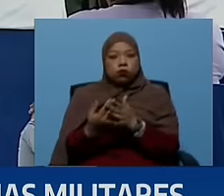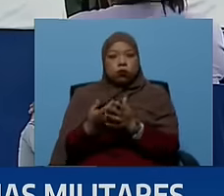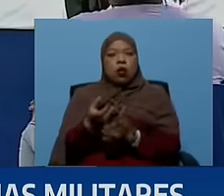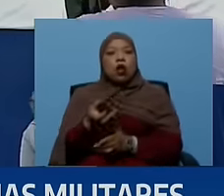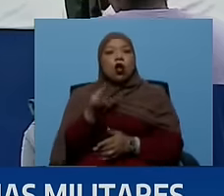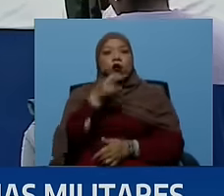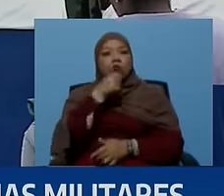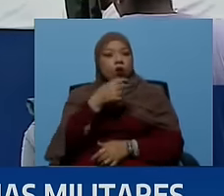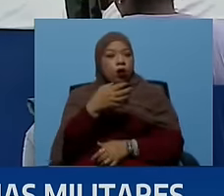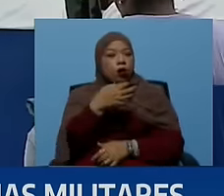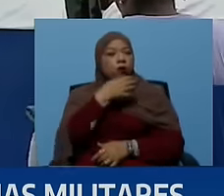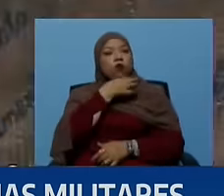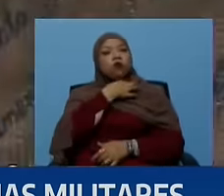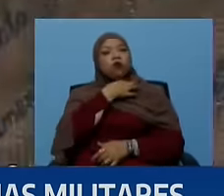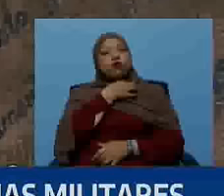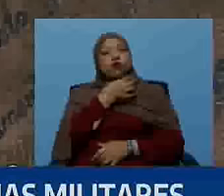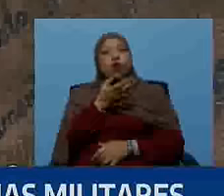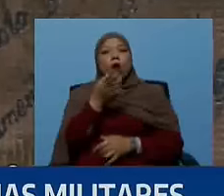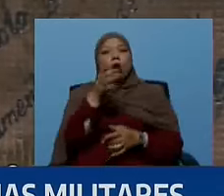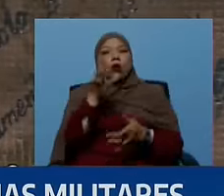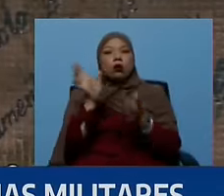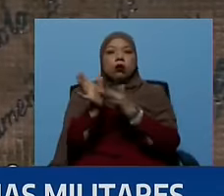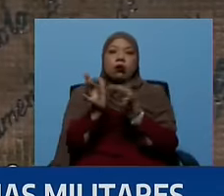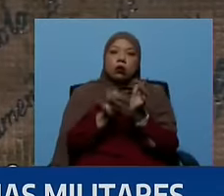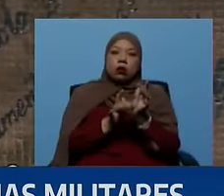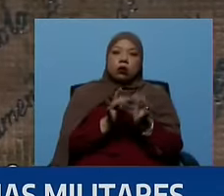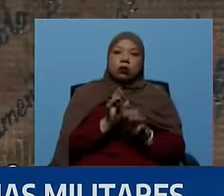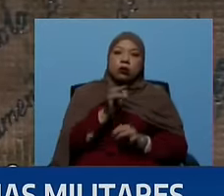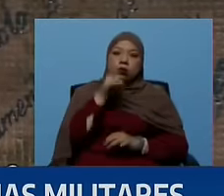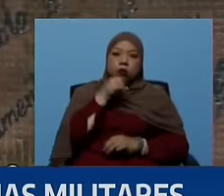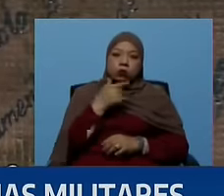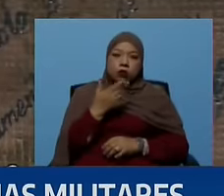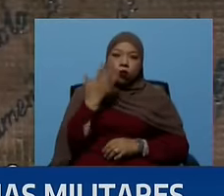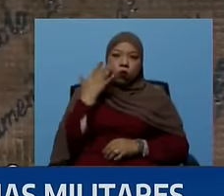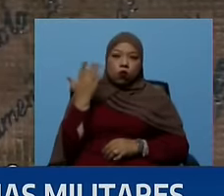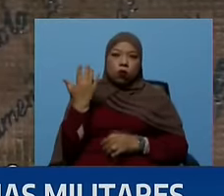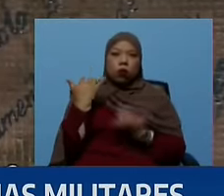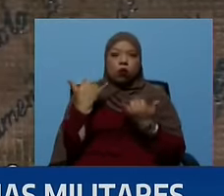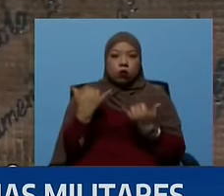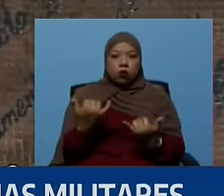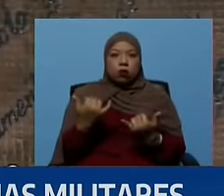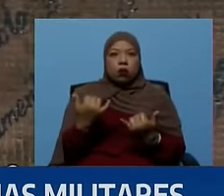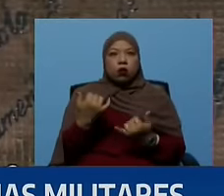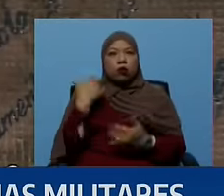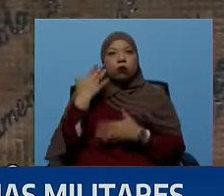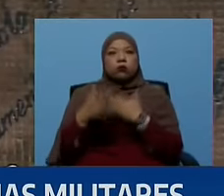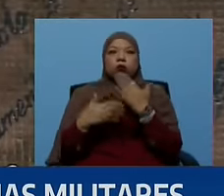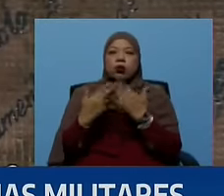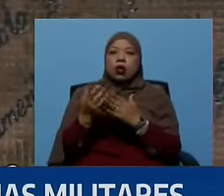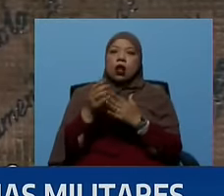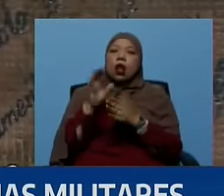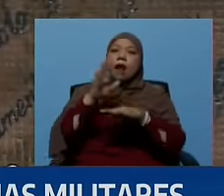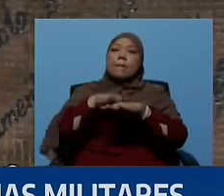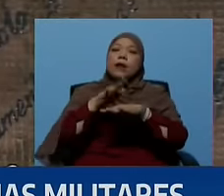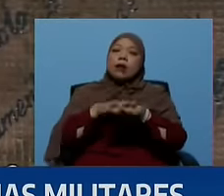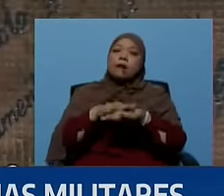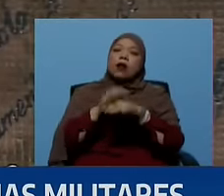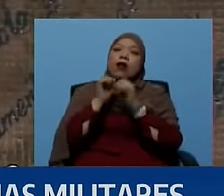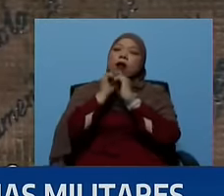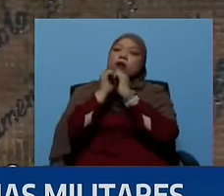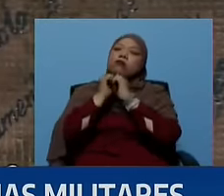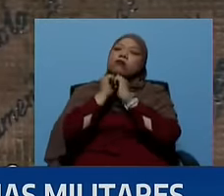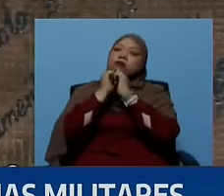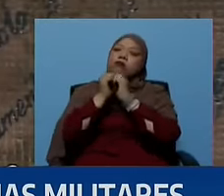intermediario con Cristo voy a él acudo a él siempre para pedir